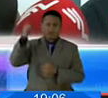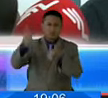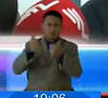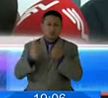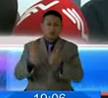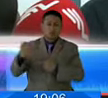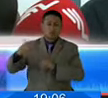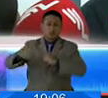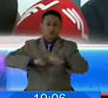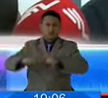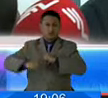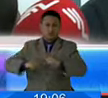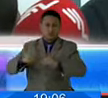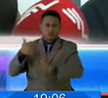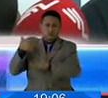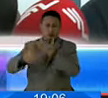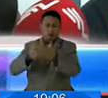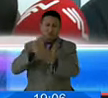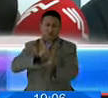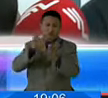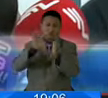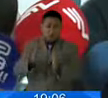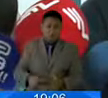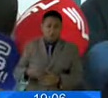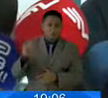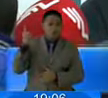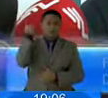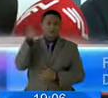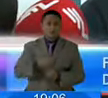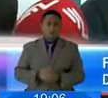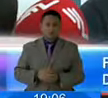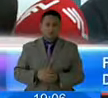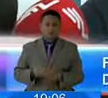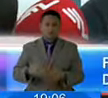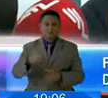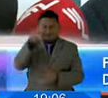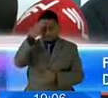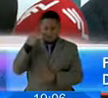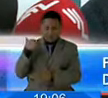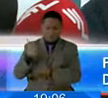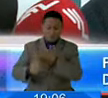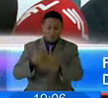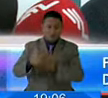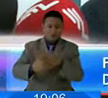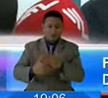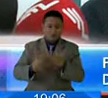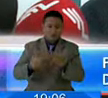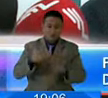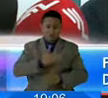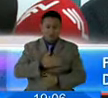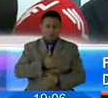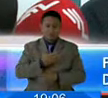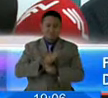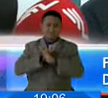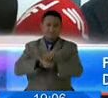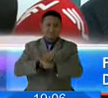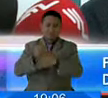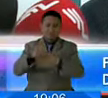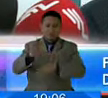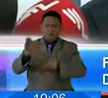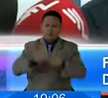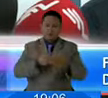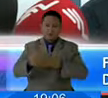la gestión histórica de la Revolución Ciudadana. Sepan que este proceso lo defenderemos en